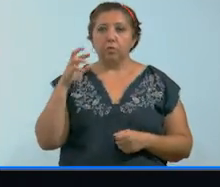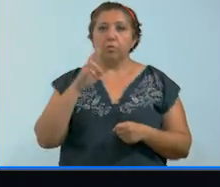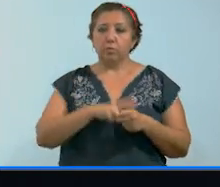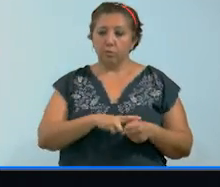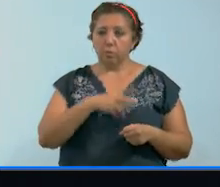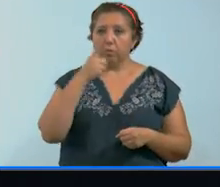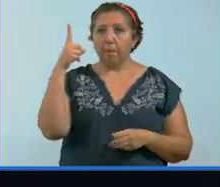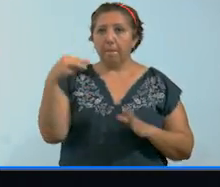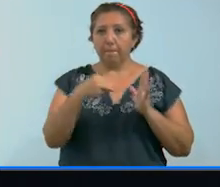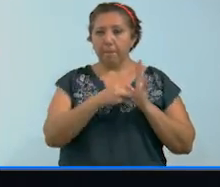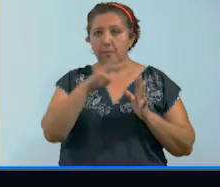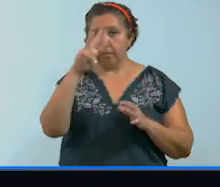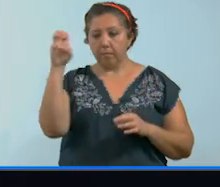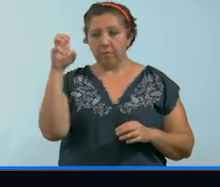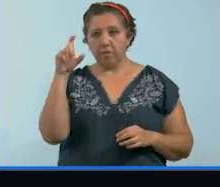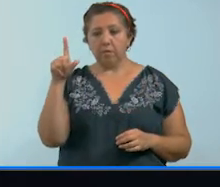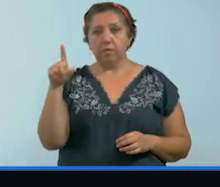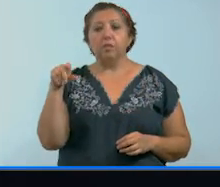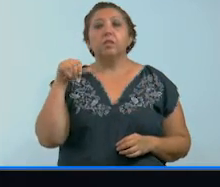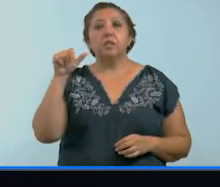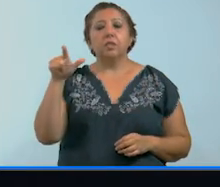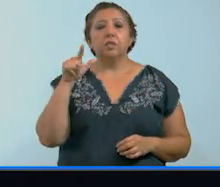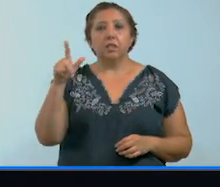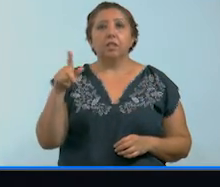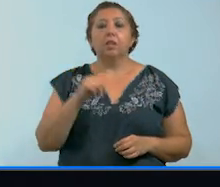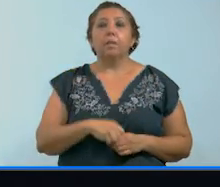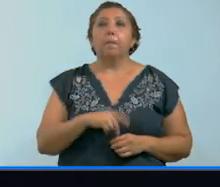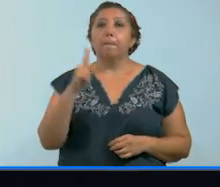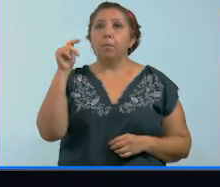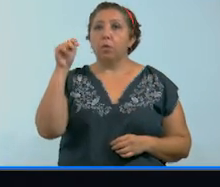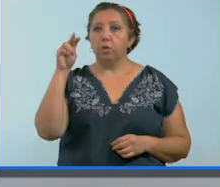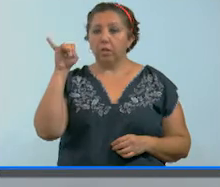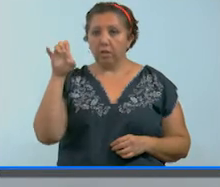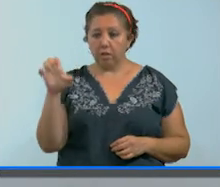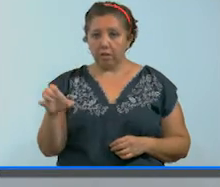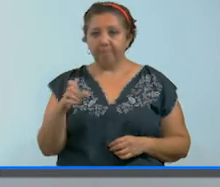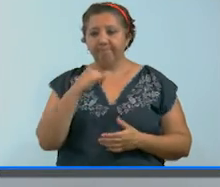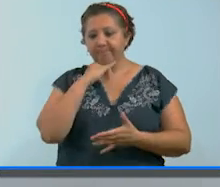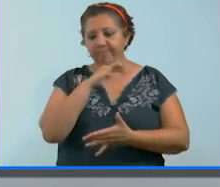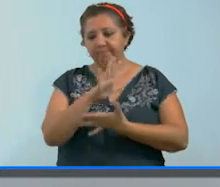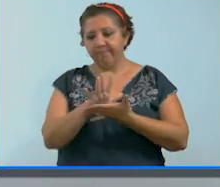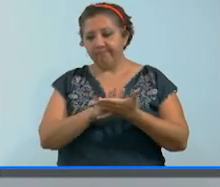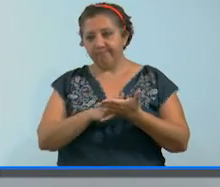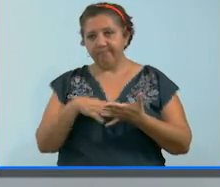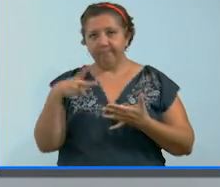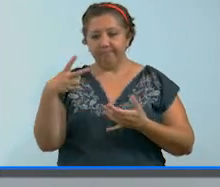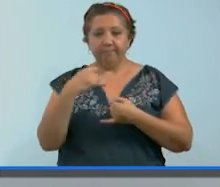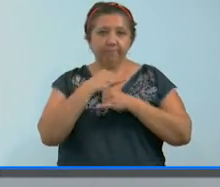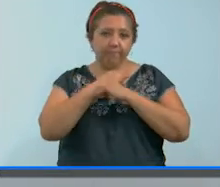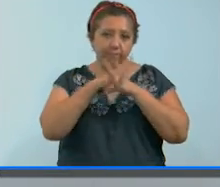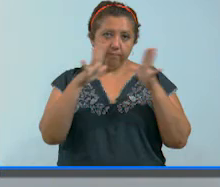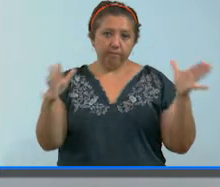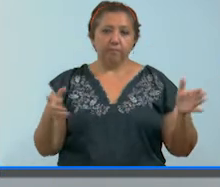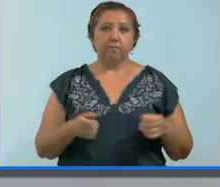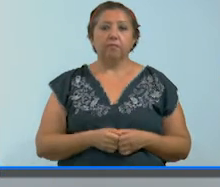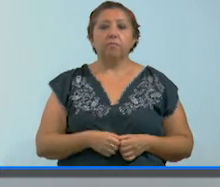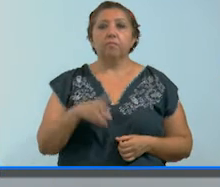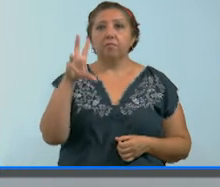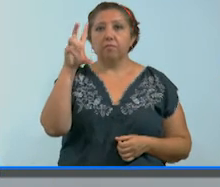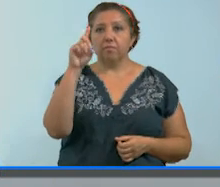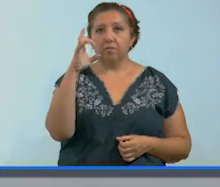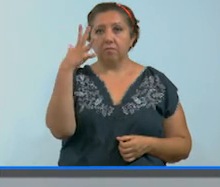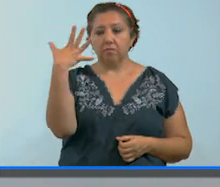azul 1.370 17 en la zona poniente lamentablemente en este parte médico informamos de